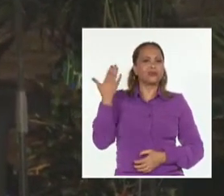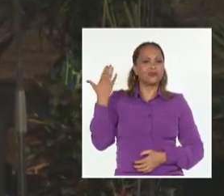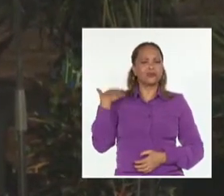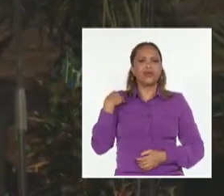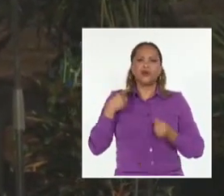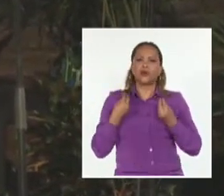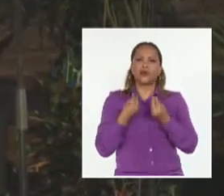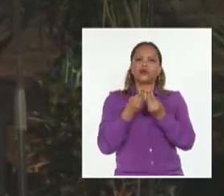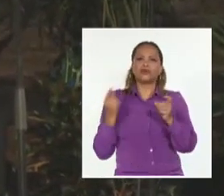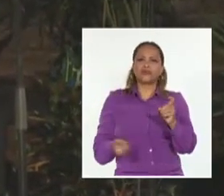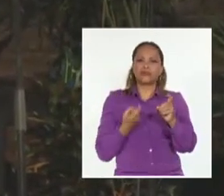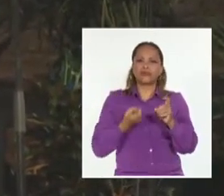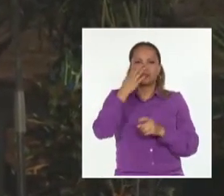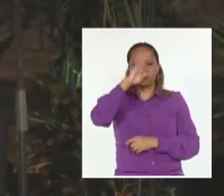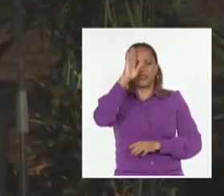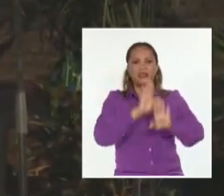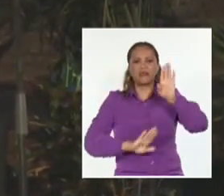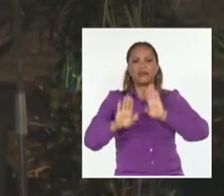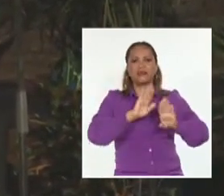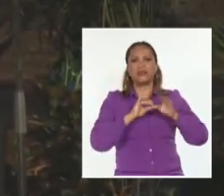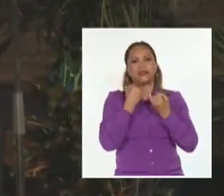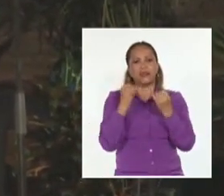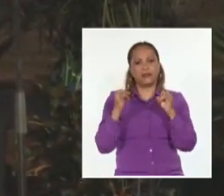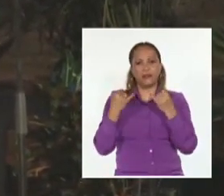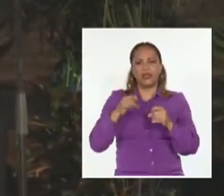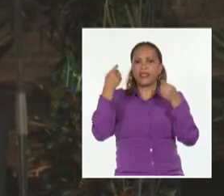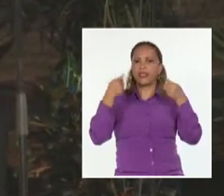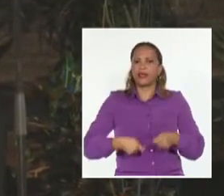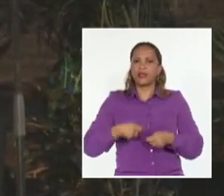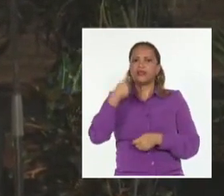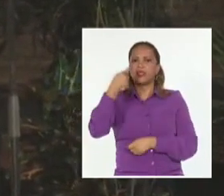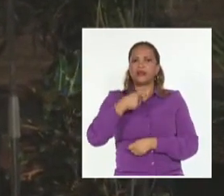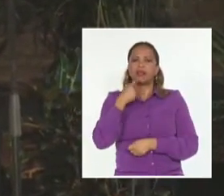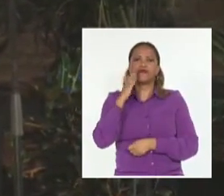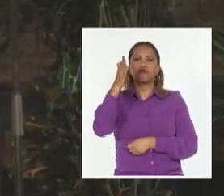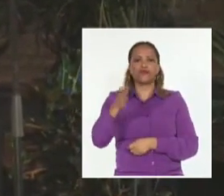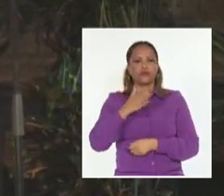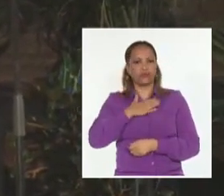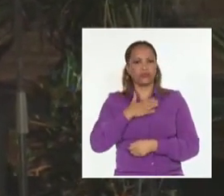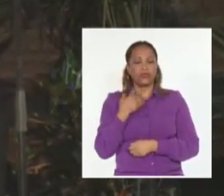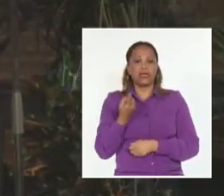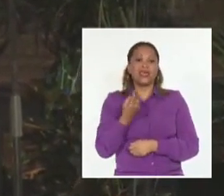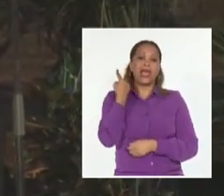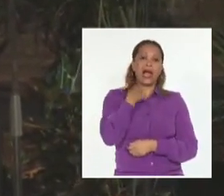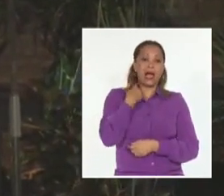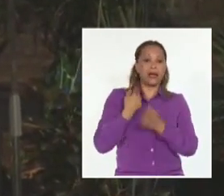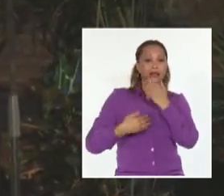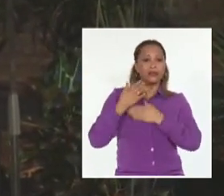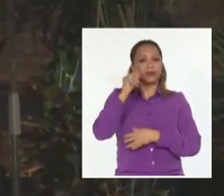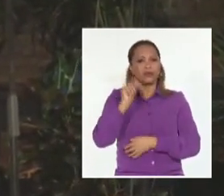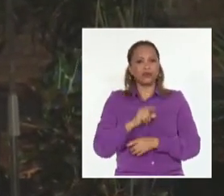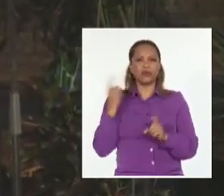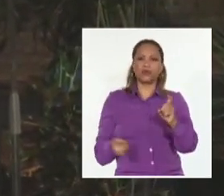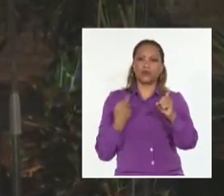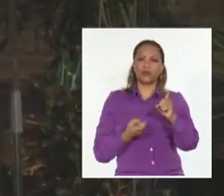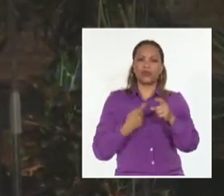en defensa de su independencia, del derecho a determinar su propio destino, y los que durante tanto tiempo han luchado contra